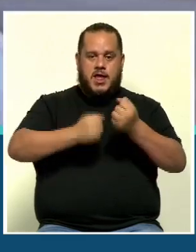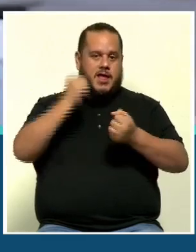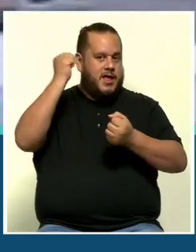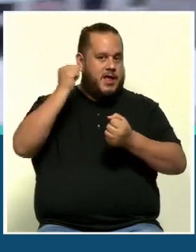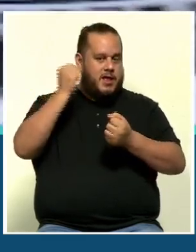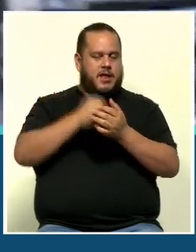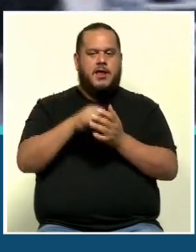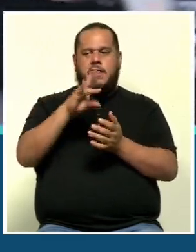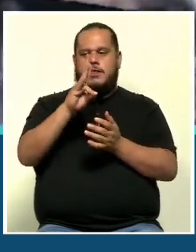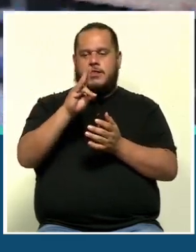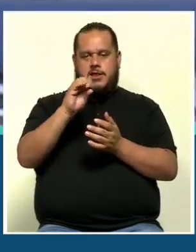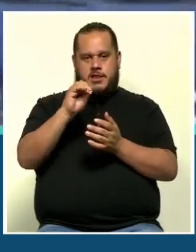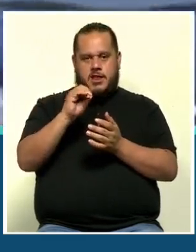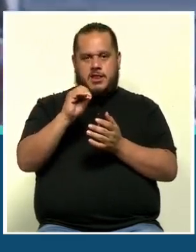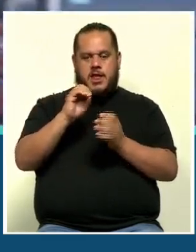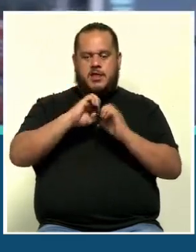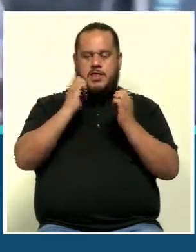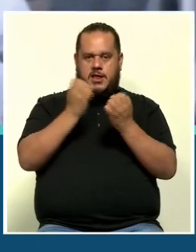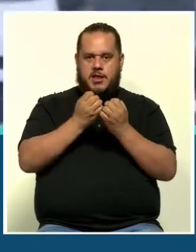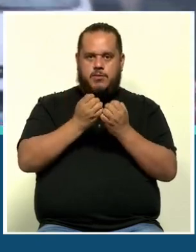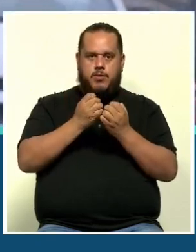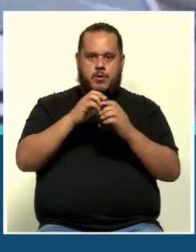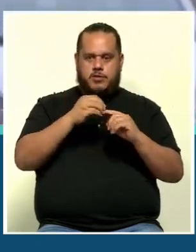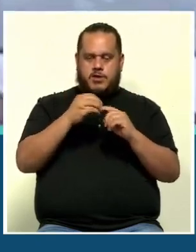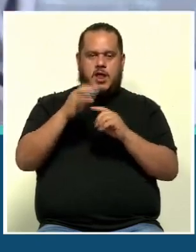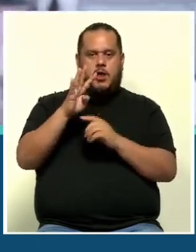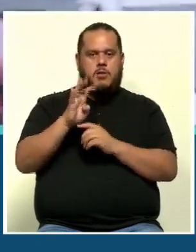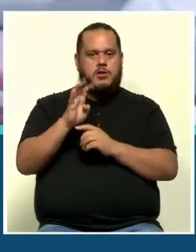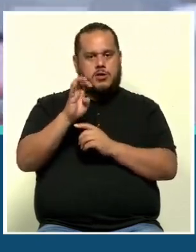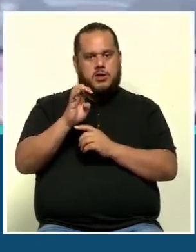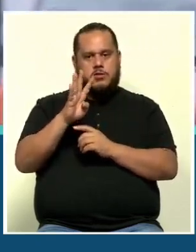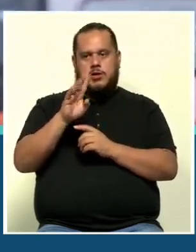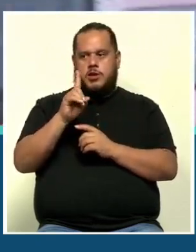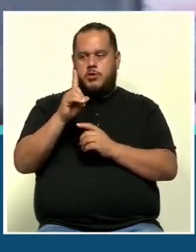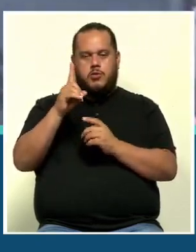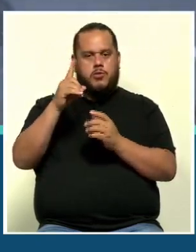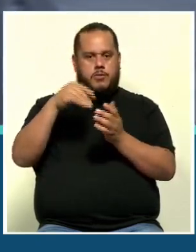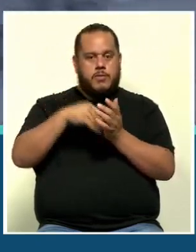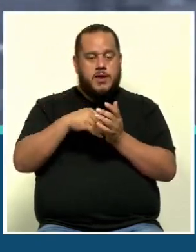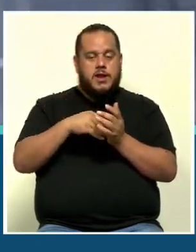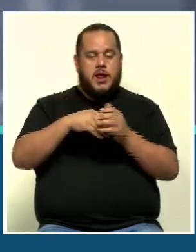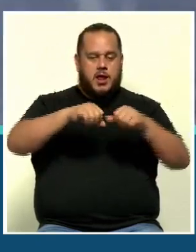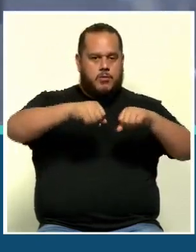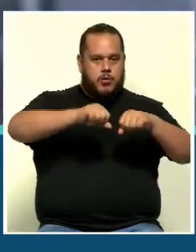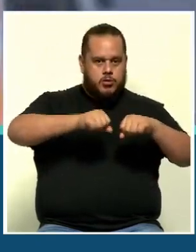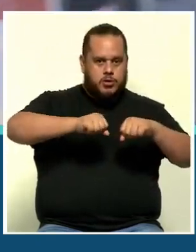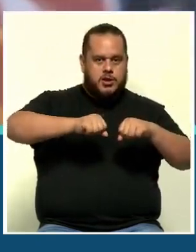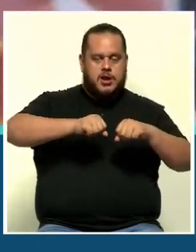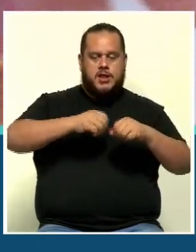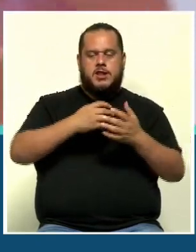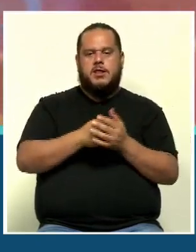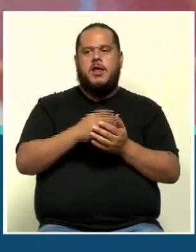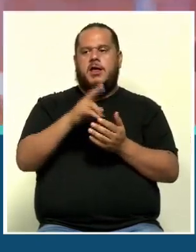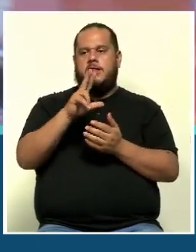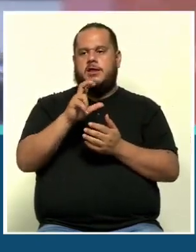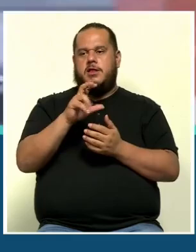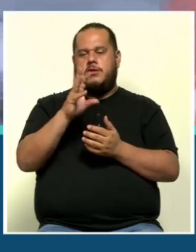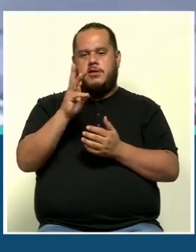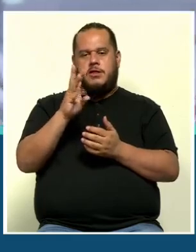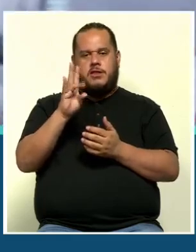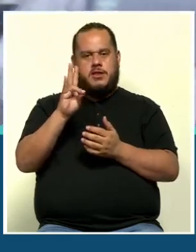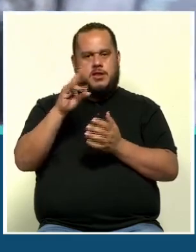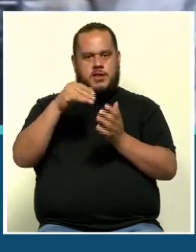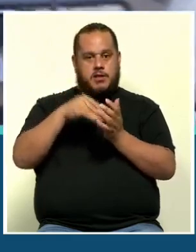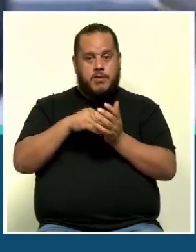22.570 de equipo especial, 441.000 motocicletas y bicimotos, además 367.000